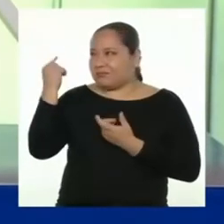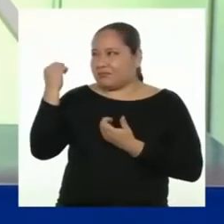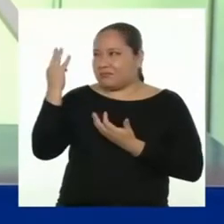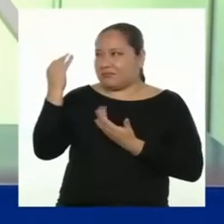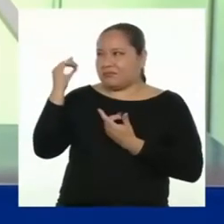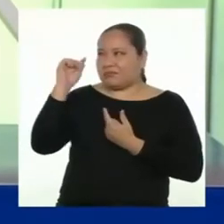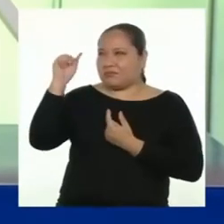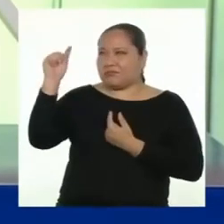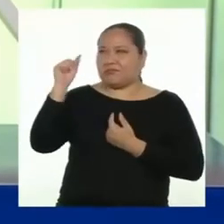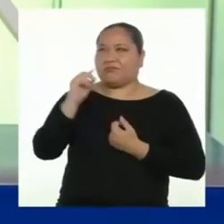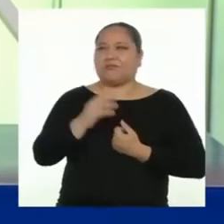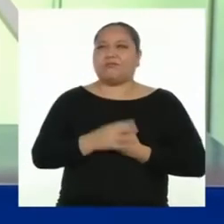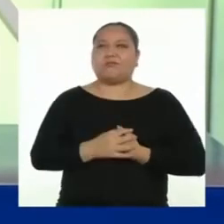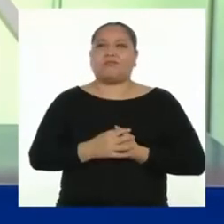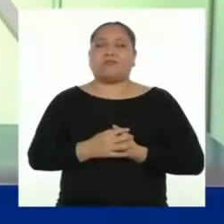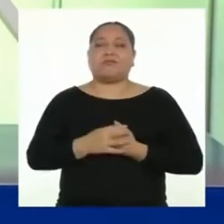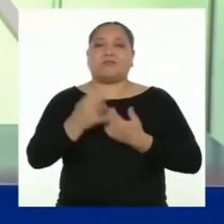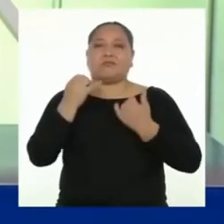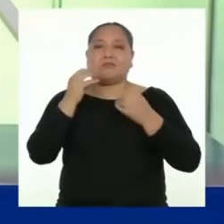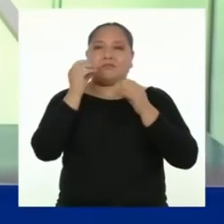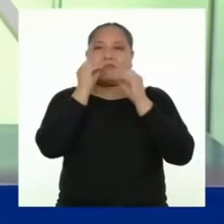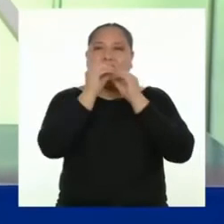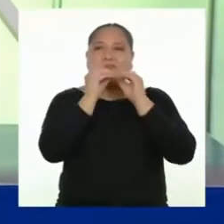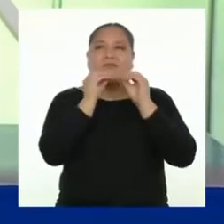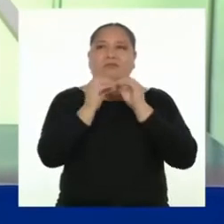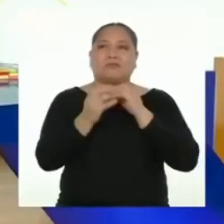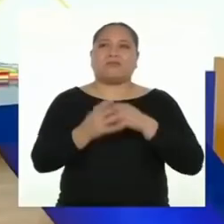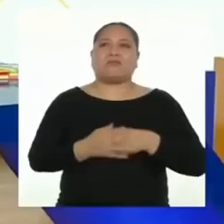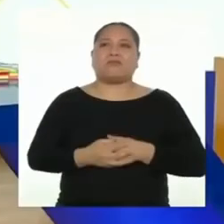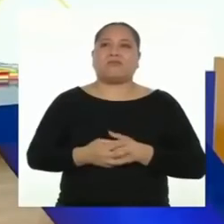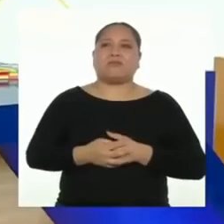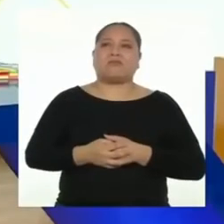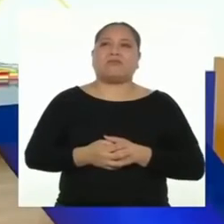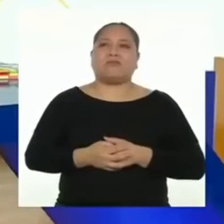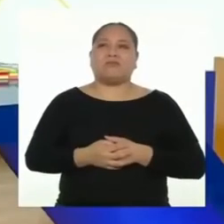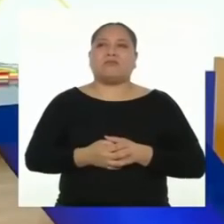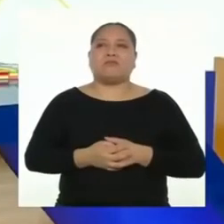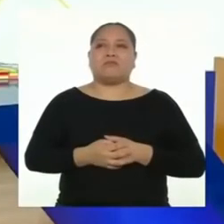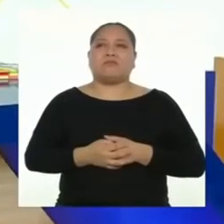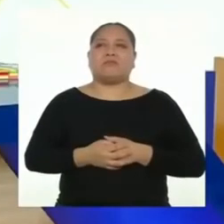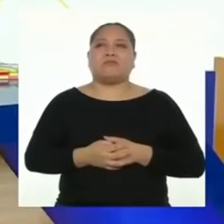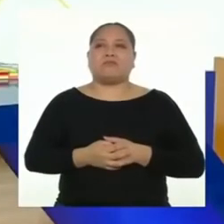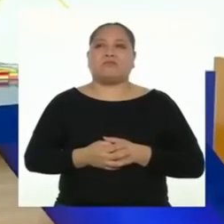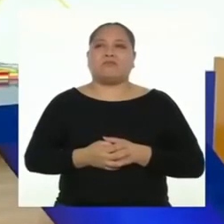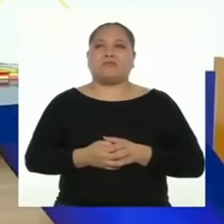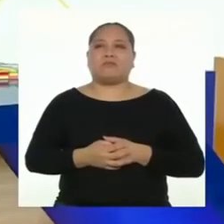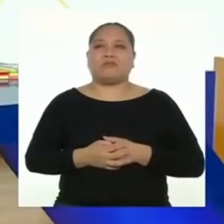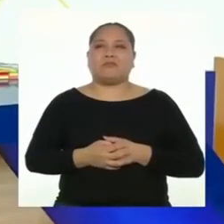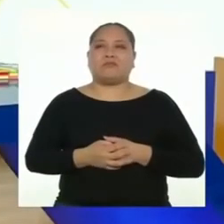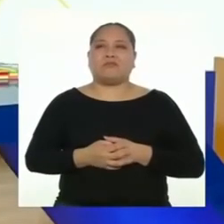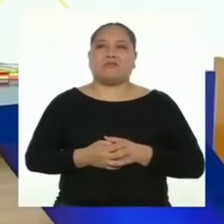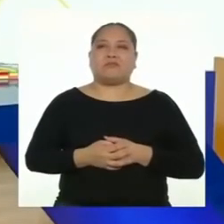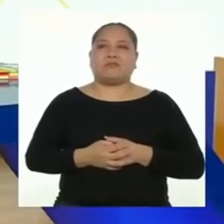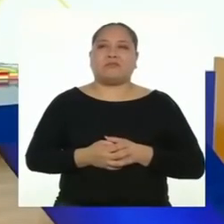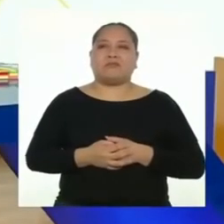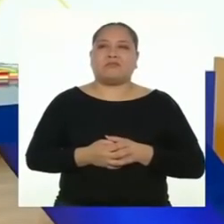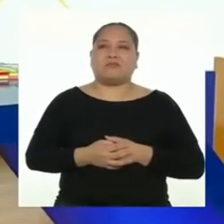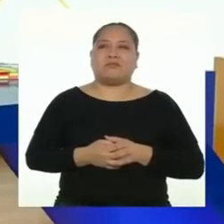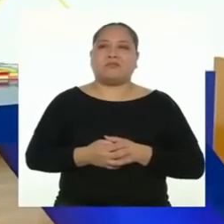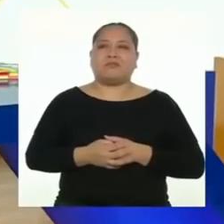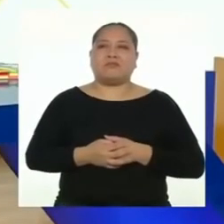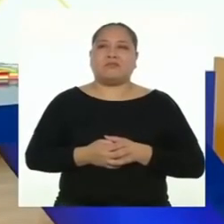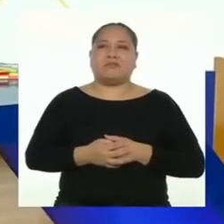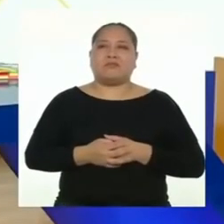un toquecito, profesora, que ahorita lo corregimos.